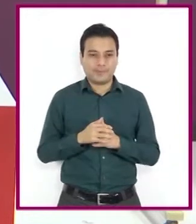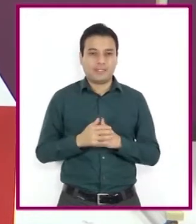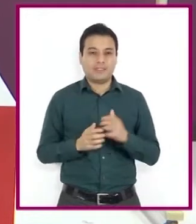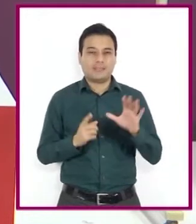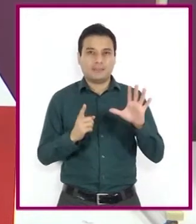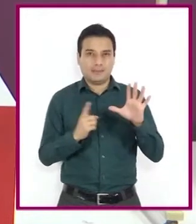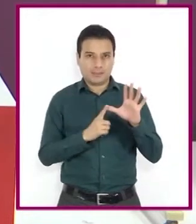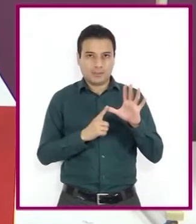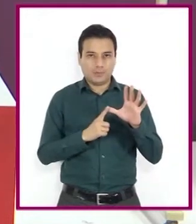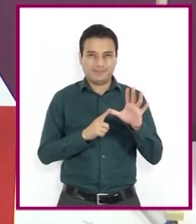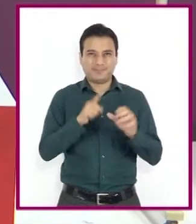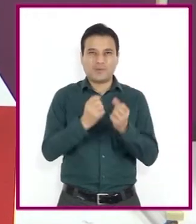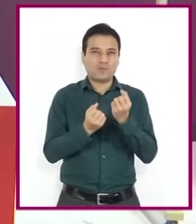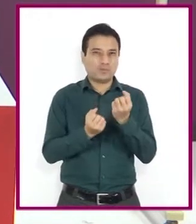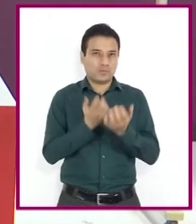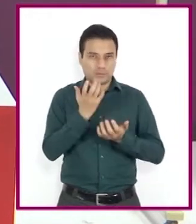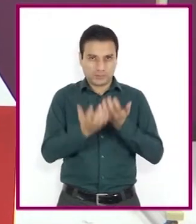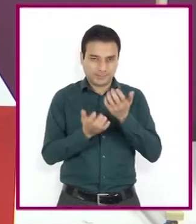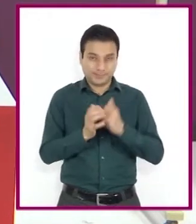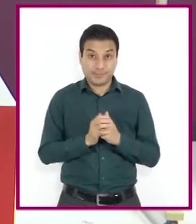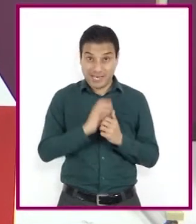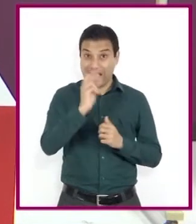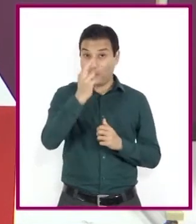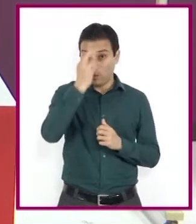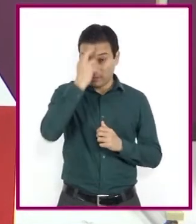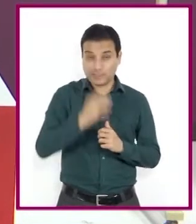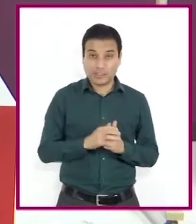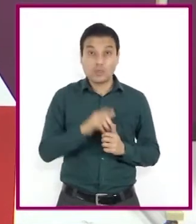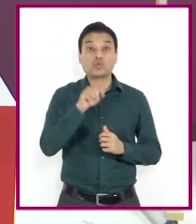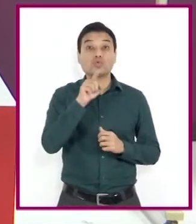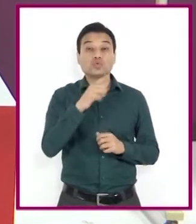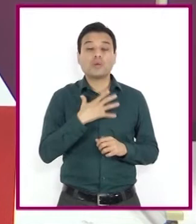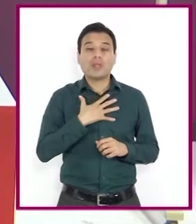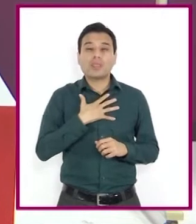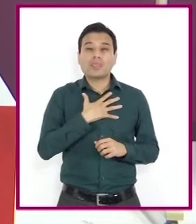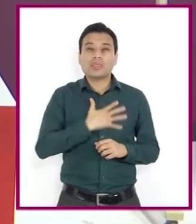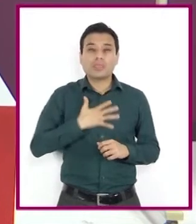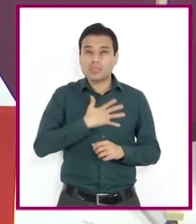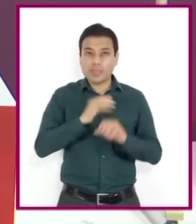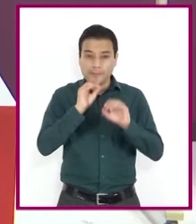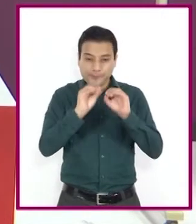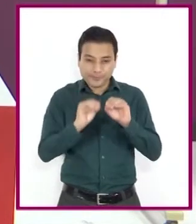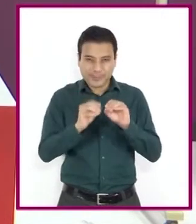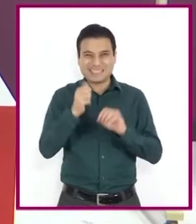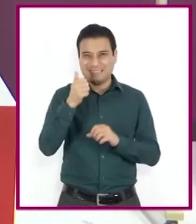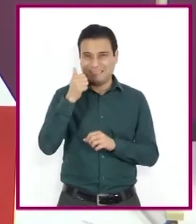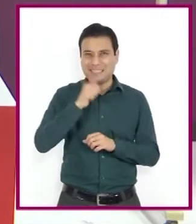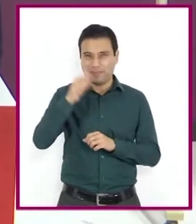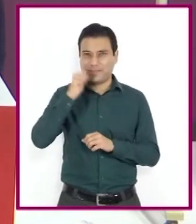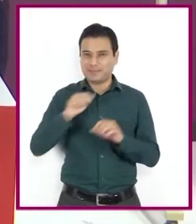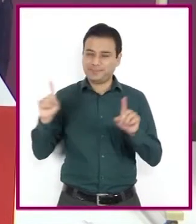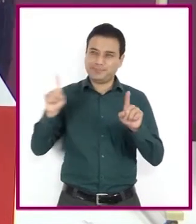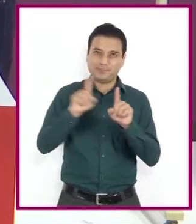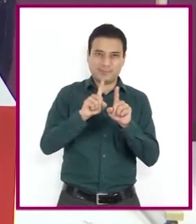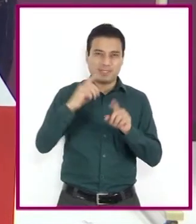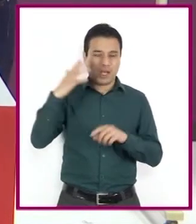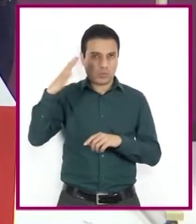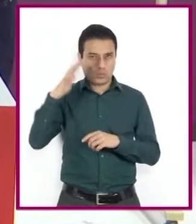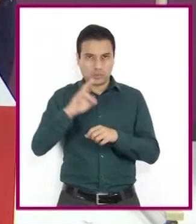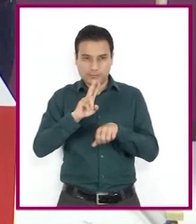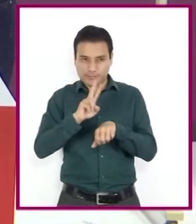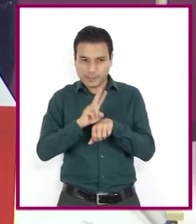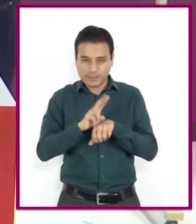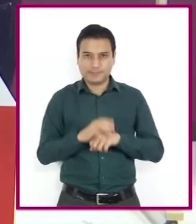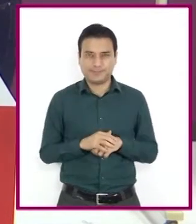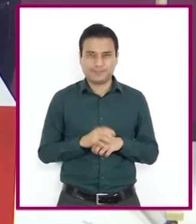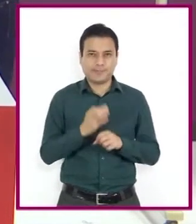encendedor. Recuerden que al realizar las actividades experimentales deben hacerlo en compañía de un adulto. Ahora en este caso vamos a